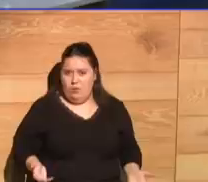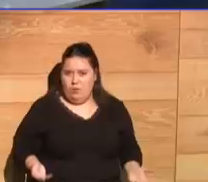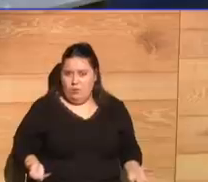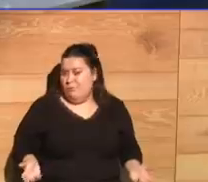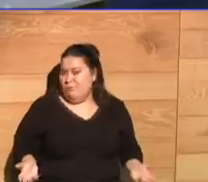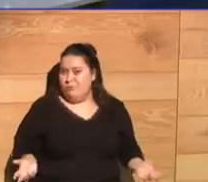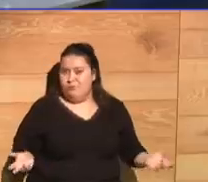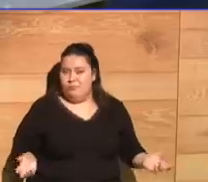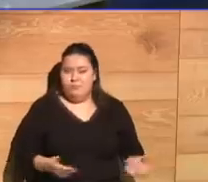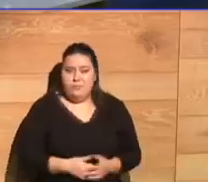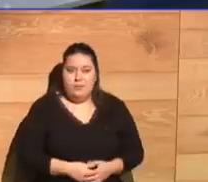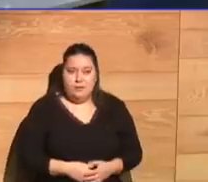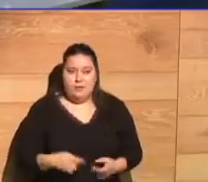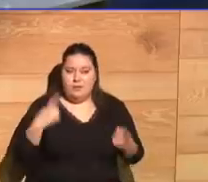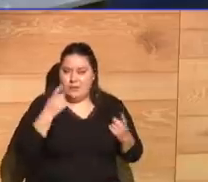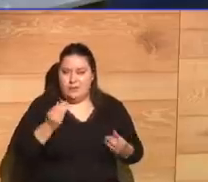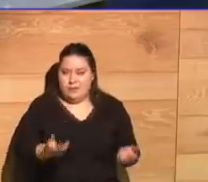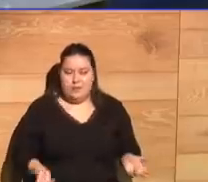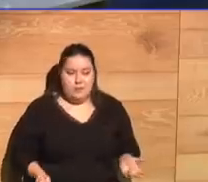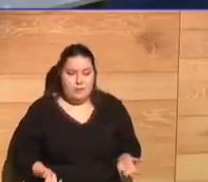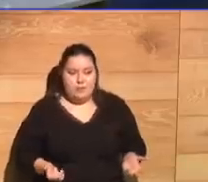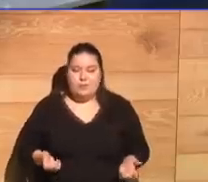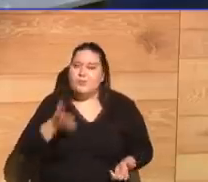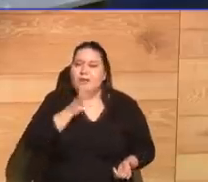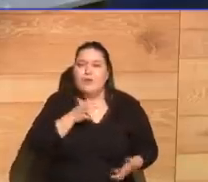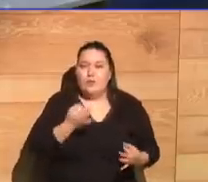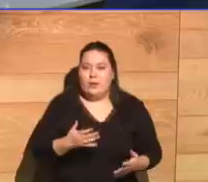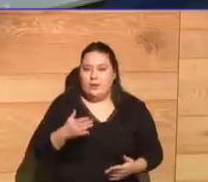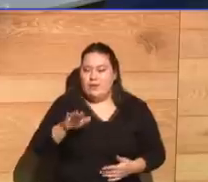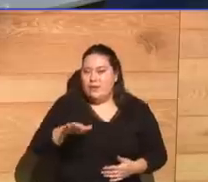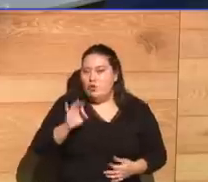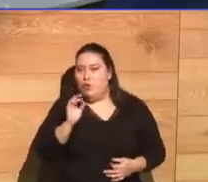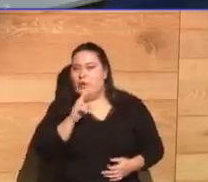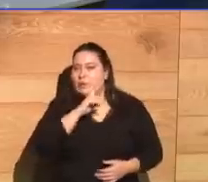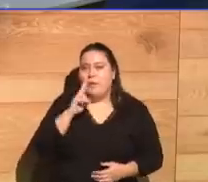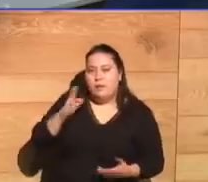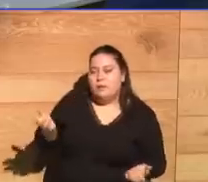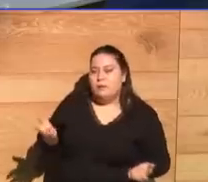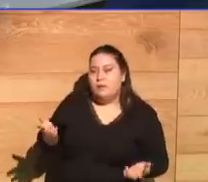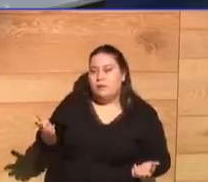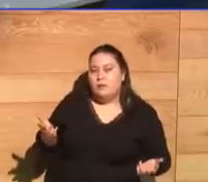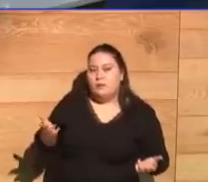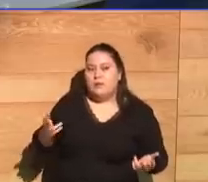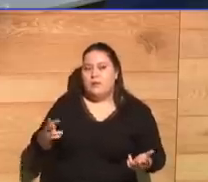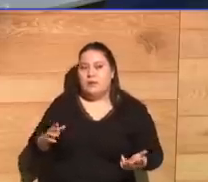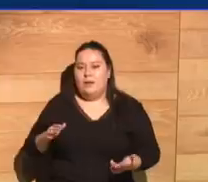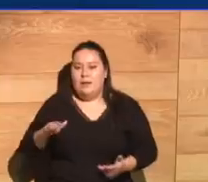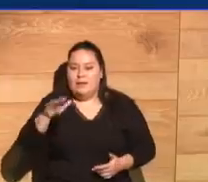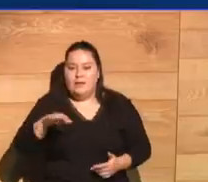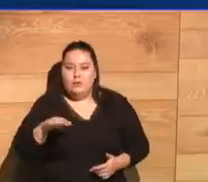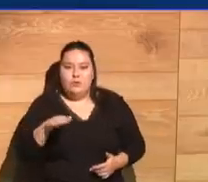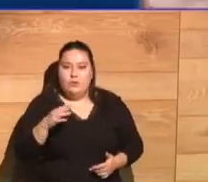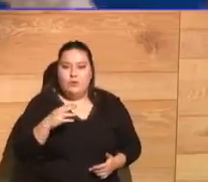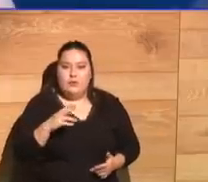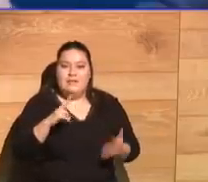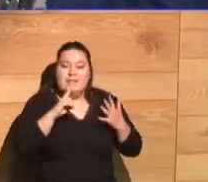Juan? ¿Pero a quién pretendes engañar, Juan? ¿De quién te estás quejando? ¿Del niño o de la madre? Hombre, ese niño está 7 años sin decirle a la madre dónde está. Pero